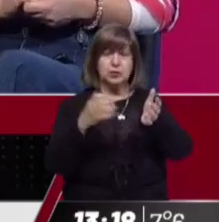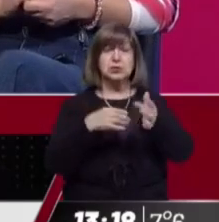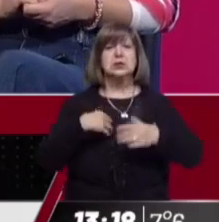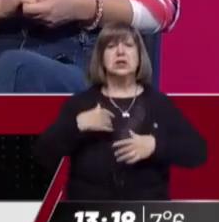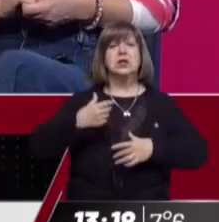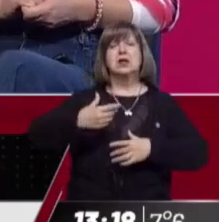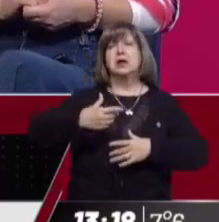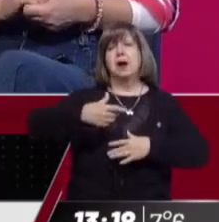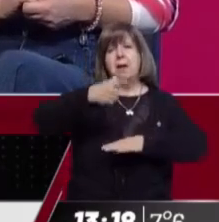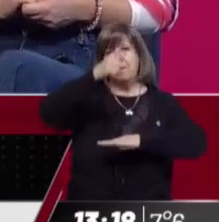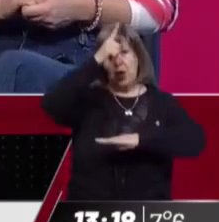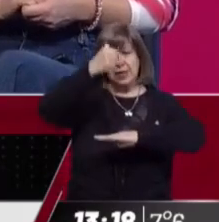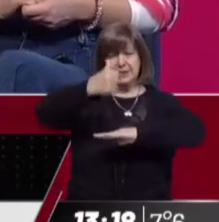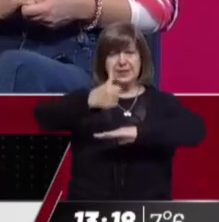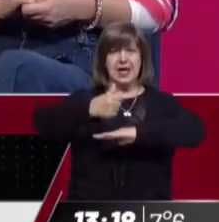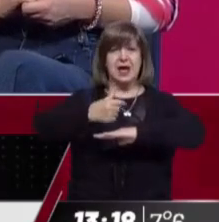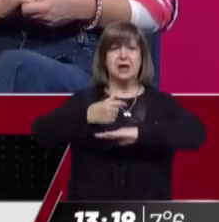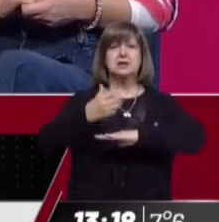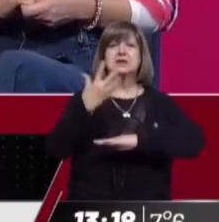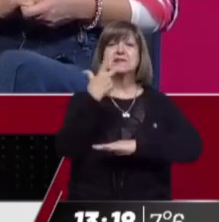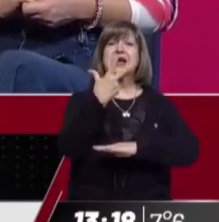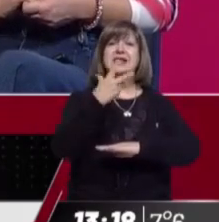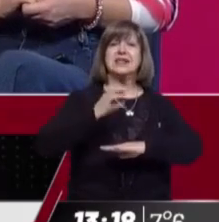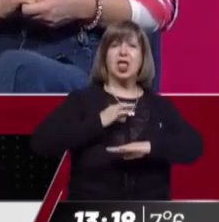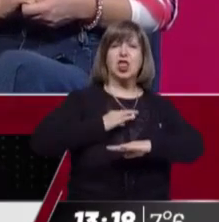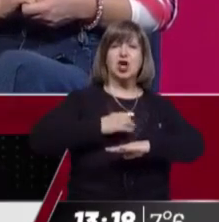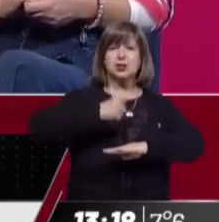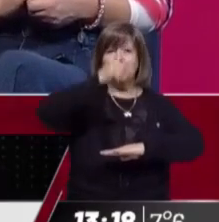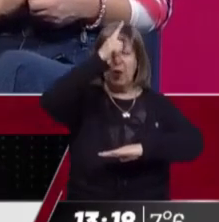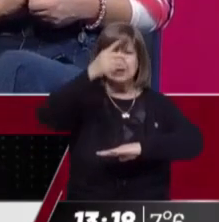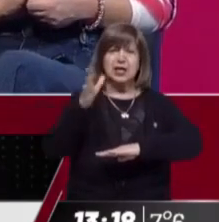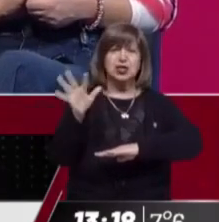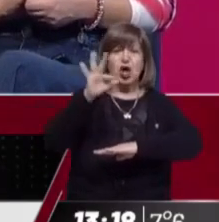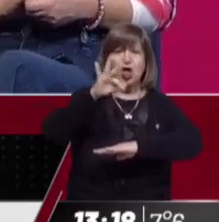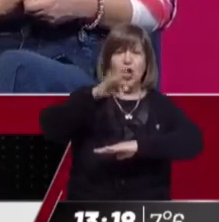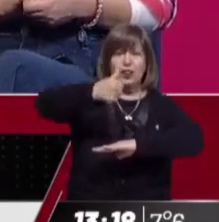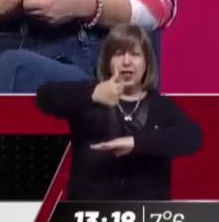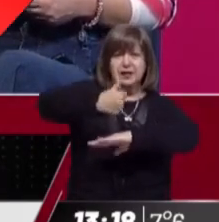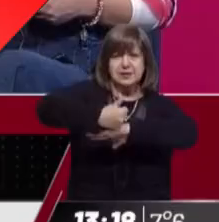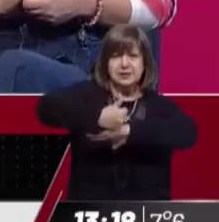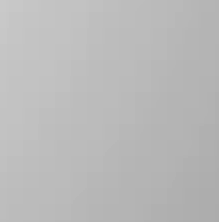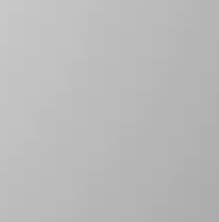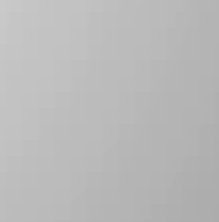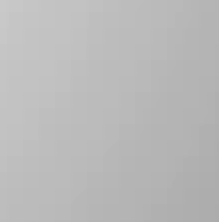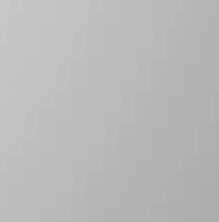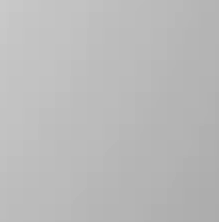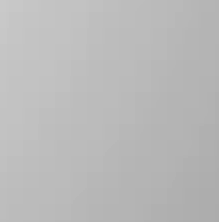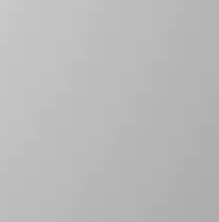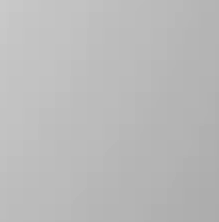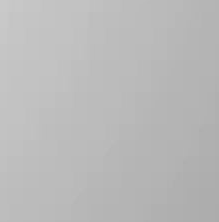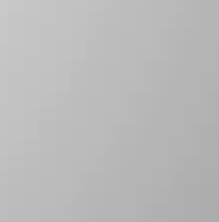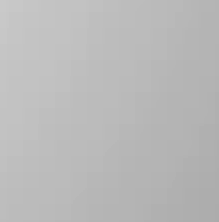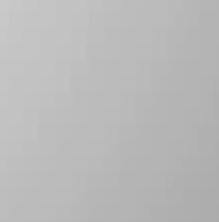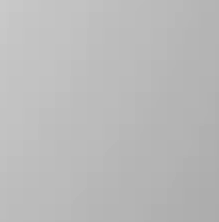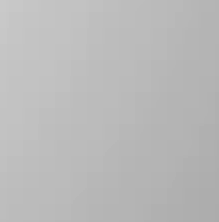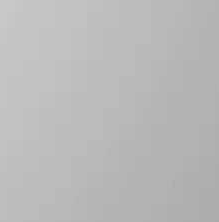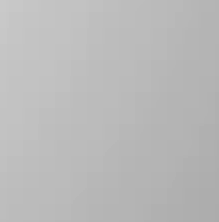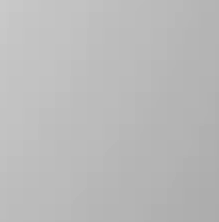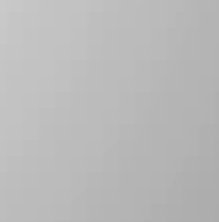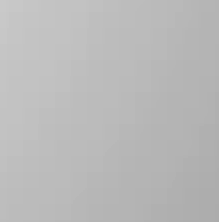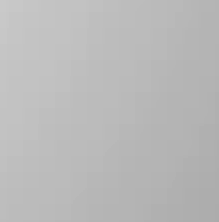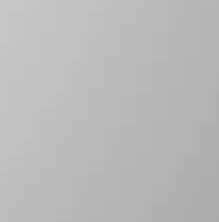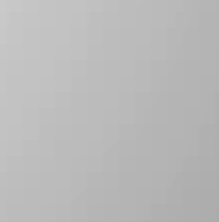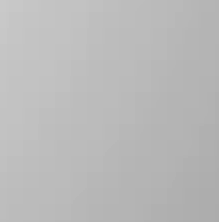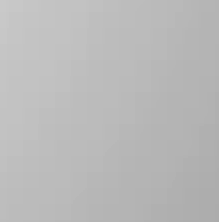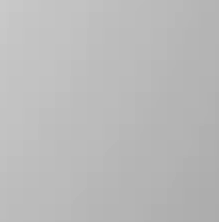3 años en la puerta de la casa de ella por porque temen que que la ataque bueno queríamos llevar el testimonio de